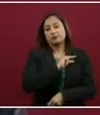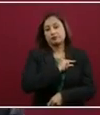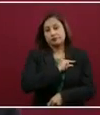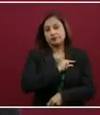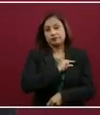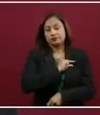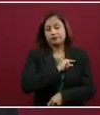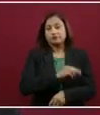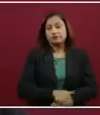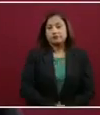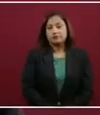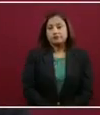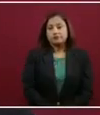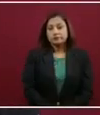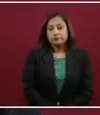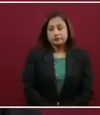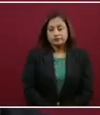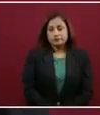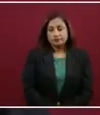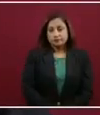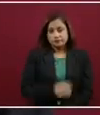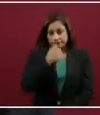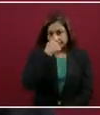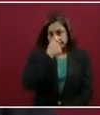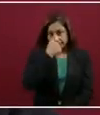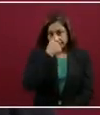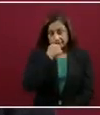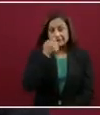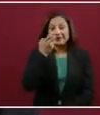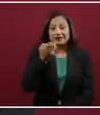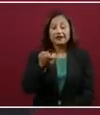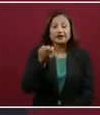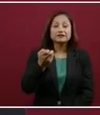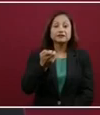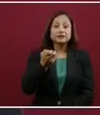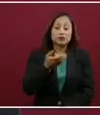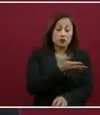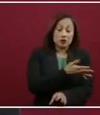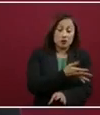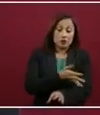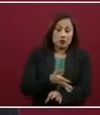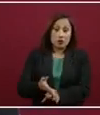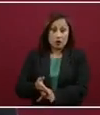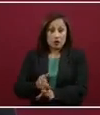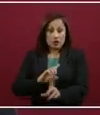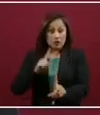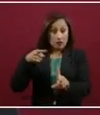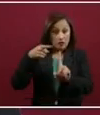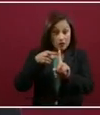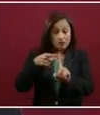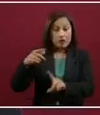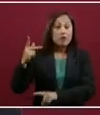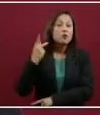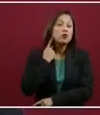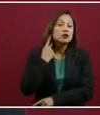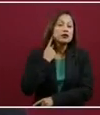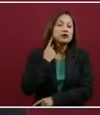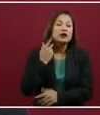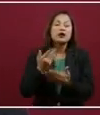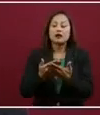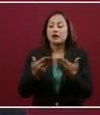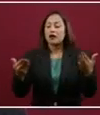Esa política debe de desaparecer por completo,